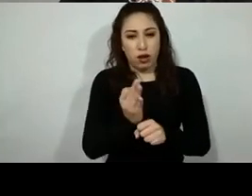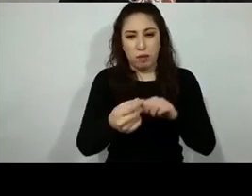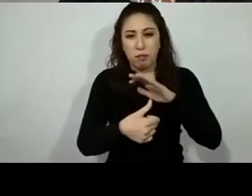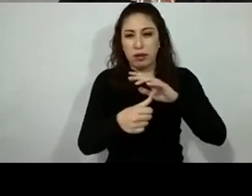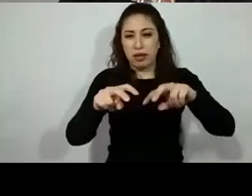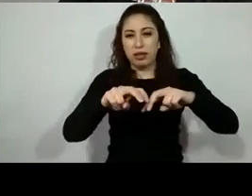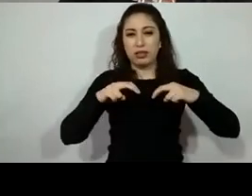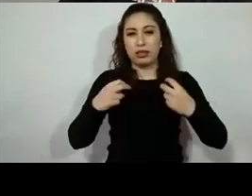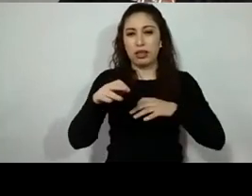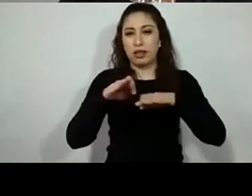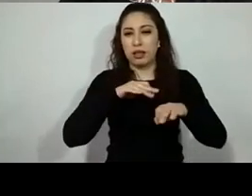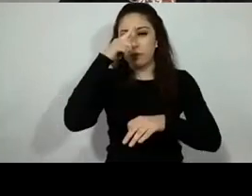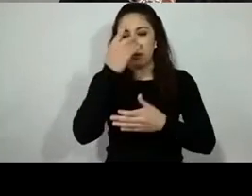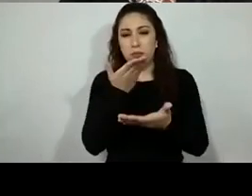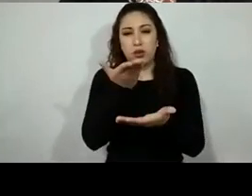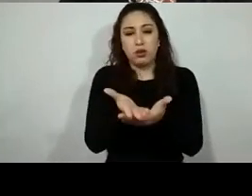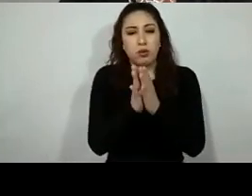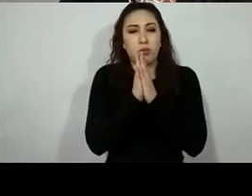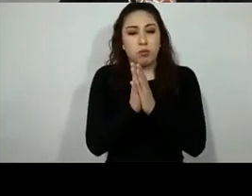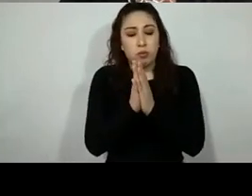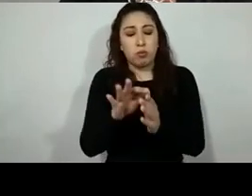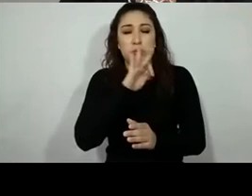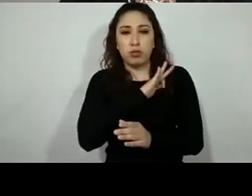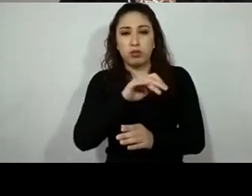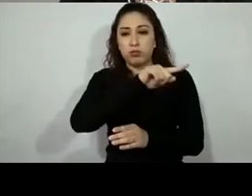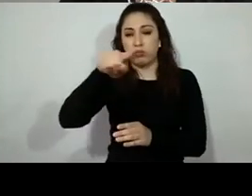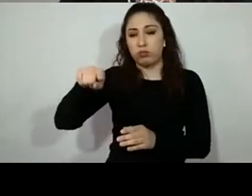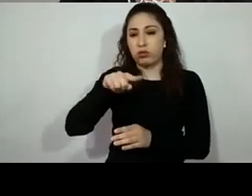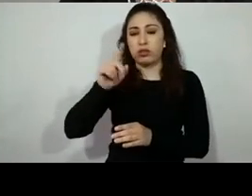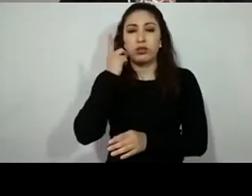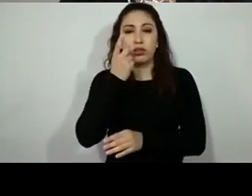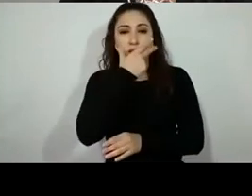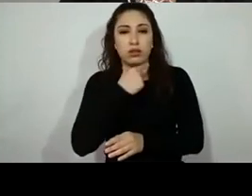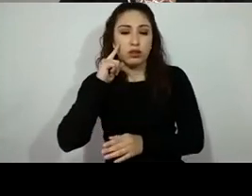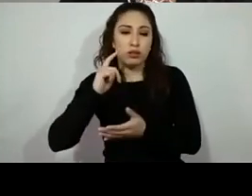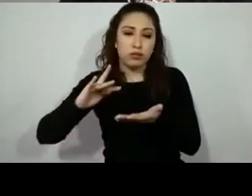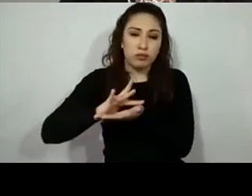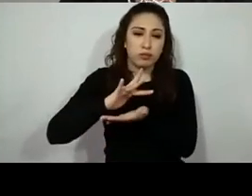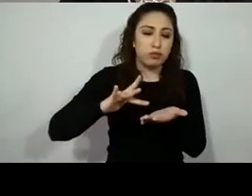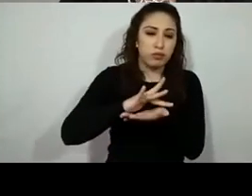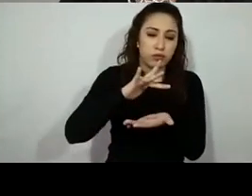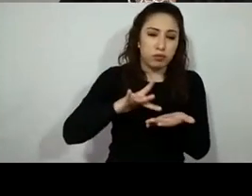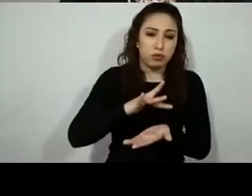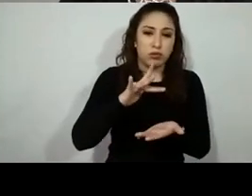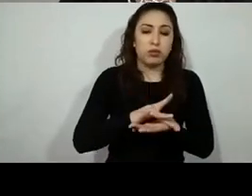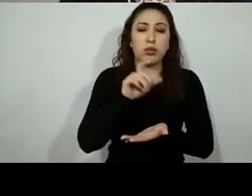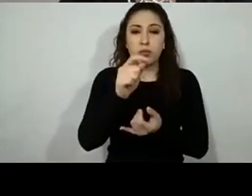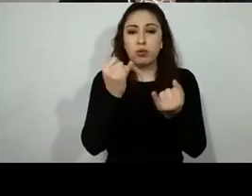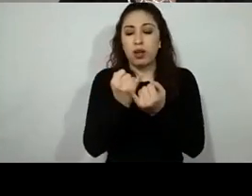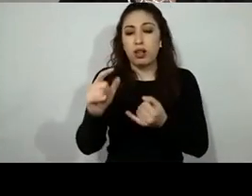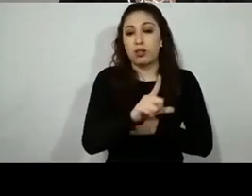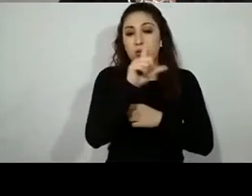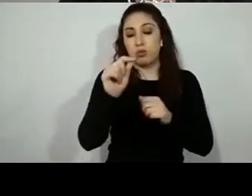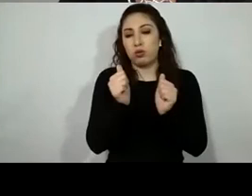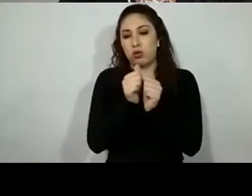para pedirles el apoyo solidario a los diputados presentes y en su momento ante todo el Congreso para